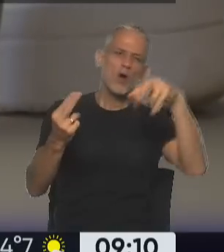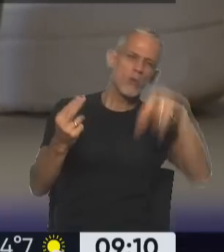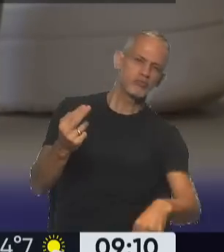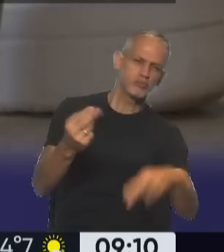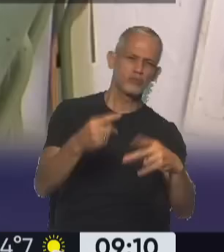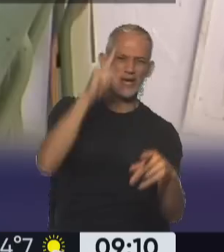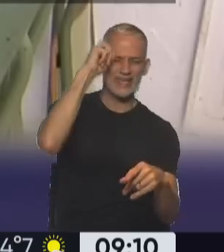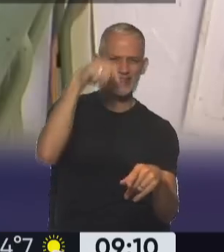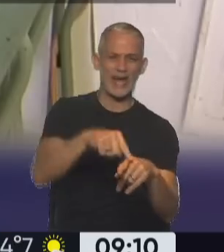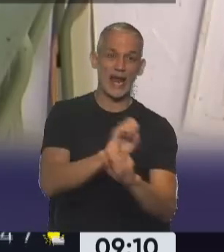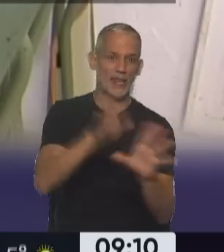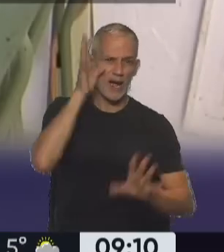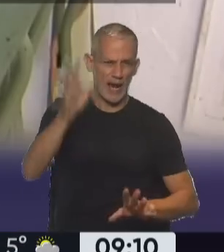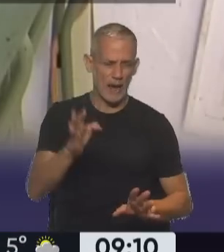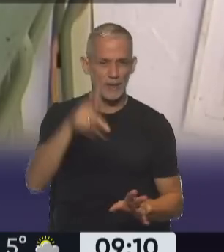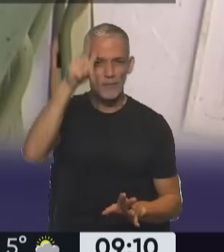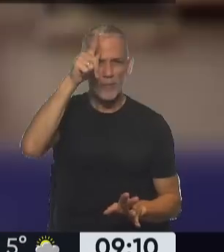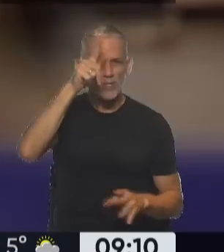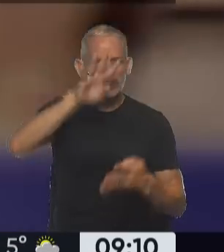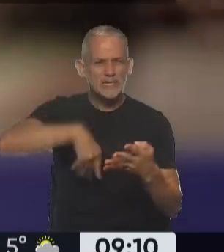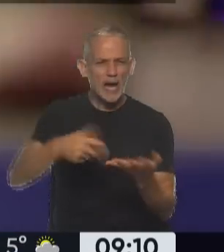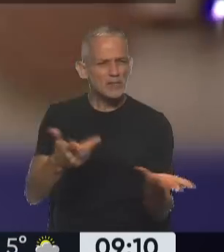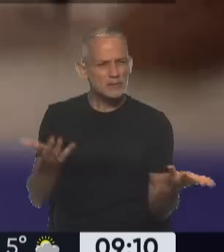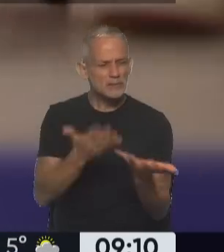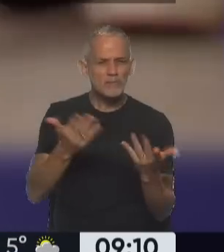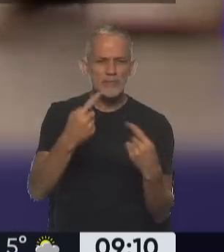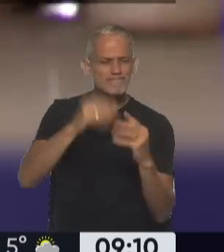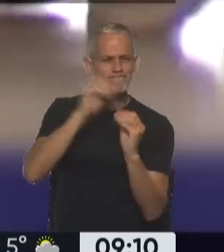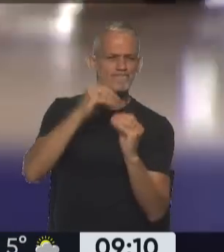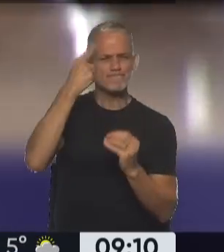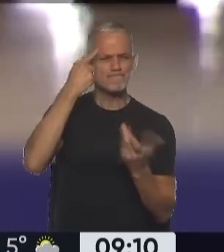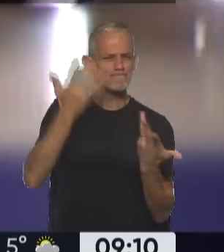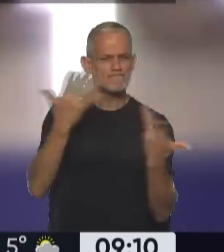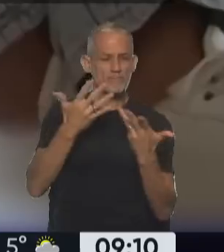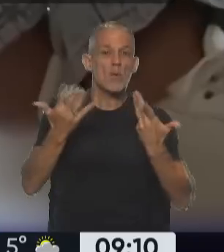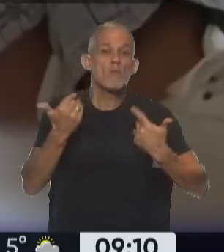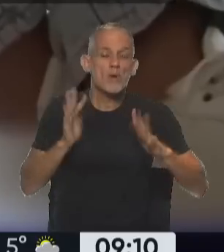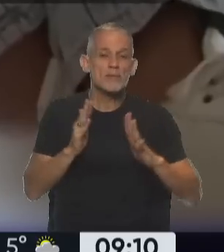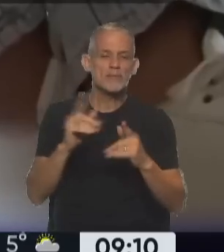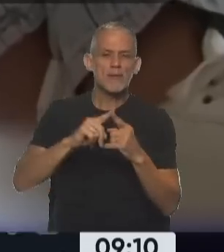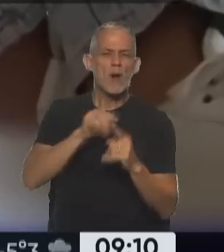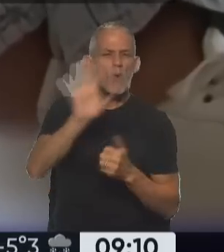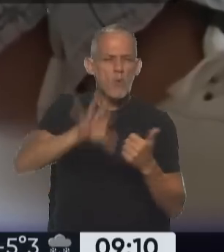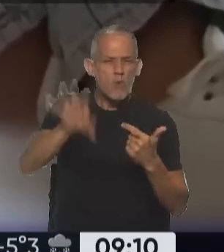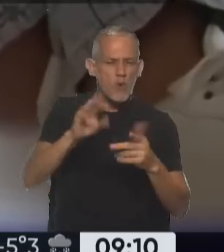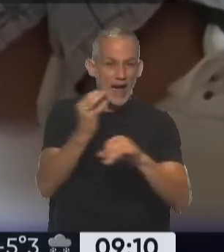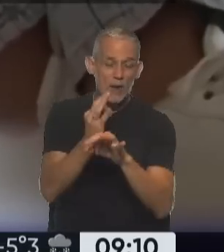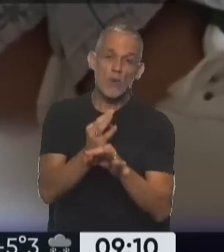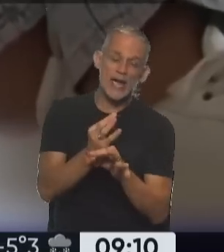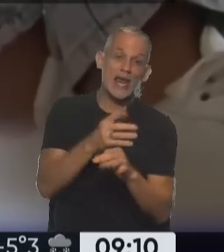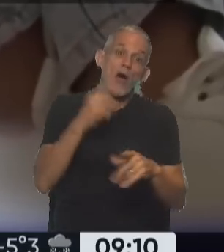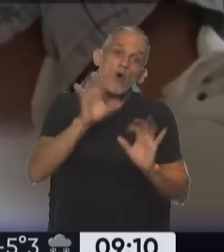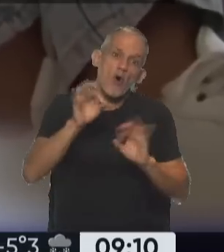permanece internada en grave estado. La policía catalana investiga distintas hipótesis, desde un presunto caso de bullying en la escuela hasta